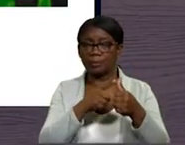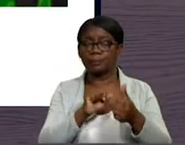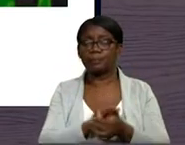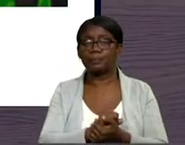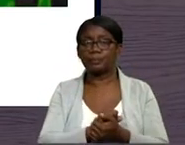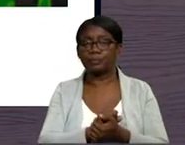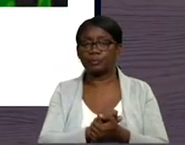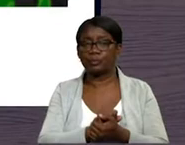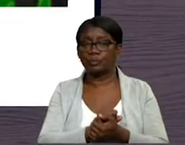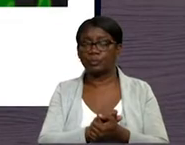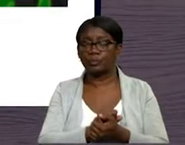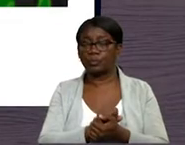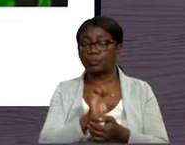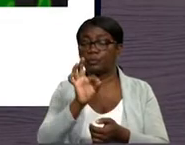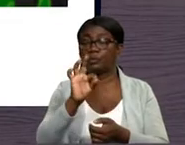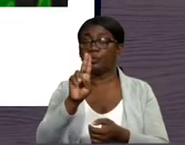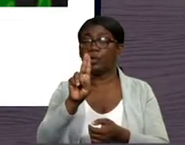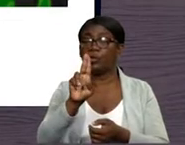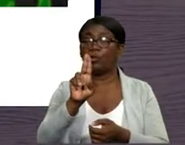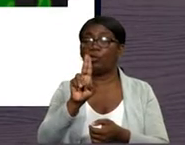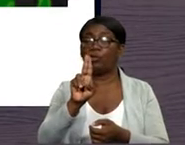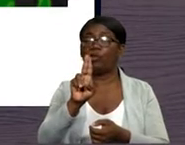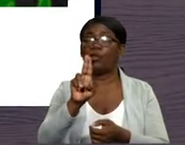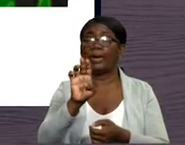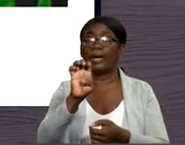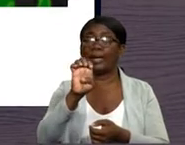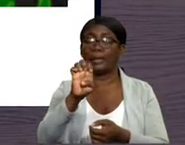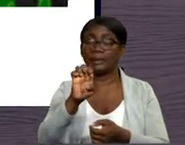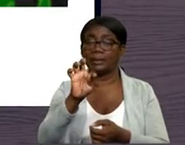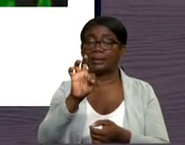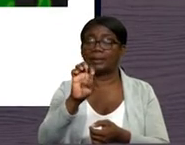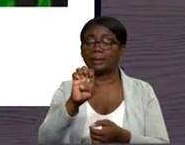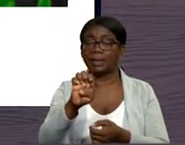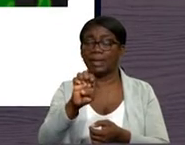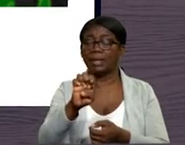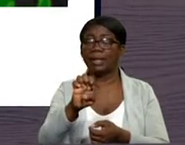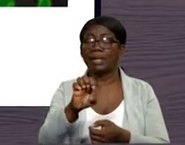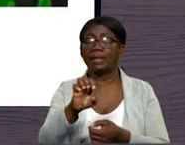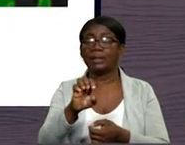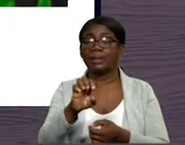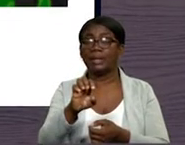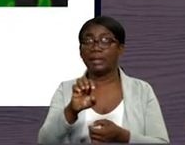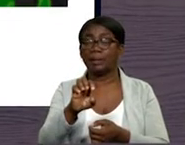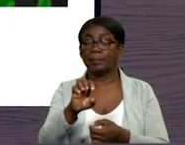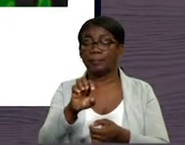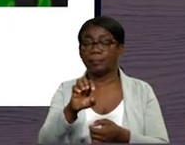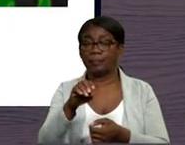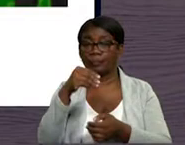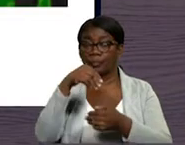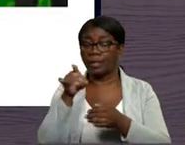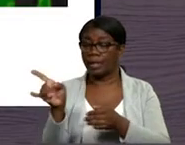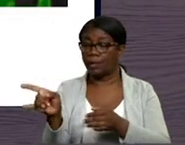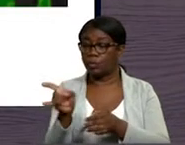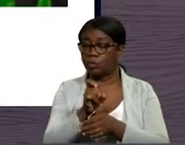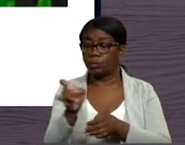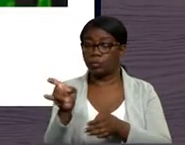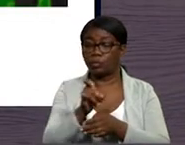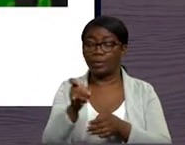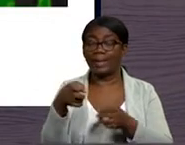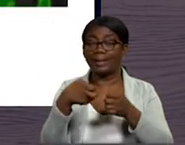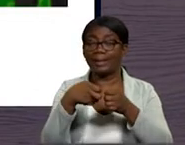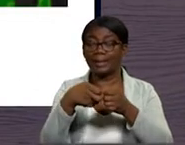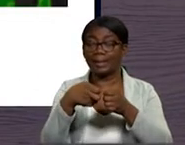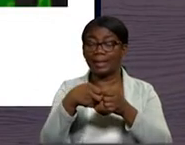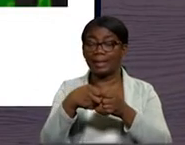la fuente de alimentación en el chip. Número uno, una vez que ya lo has identificado, como lo vieron